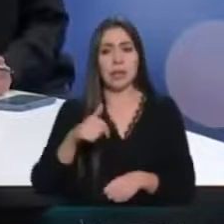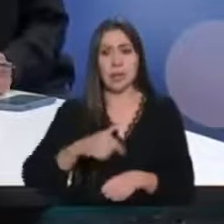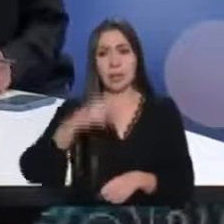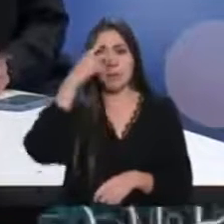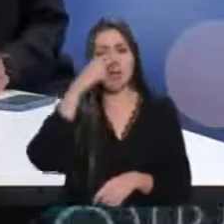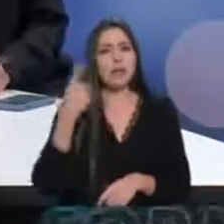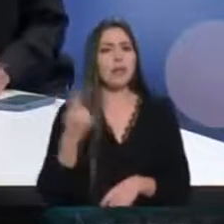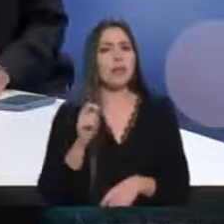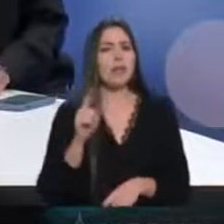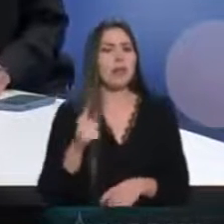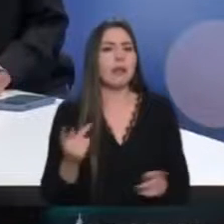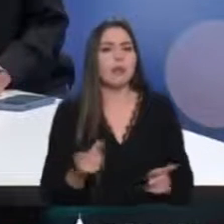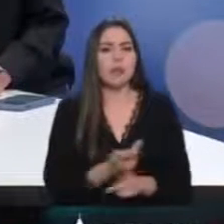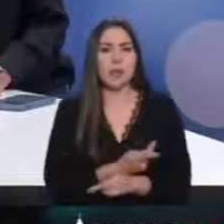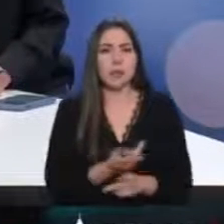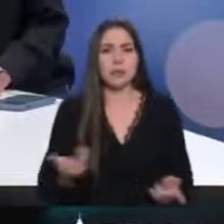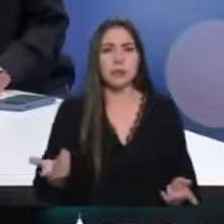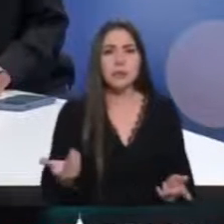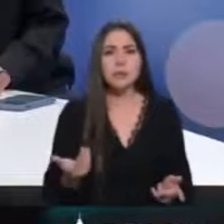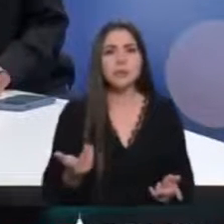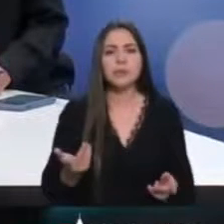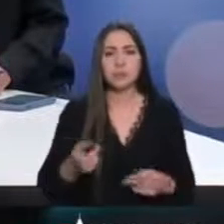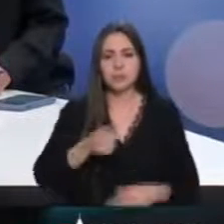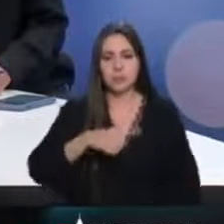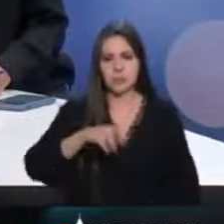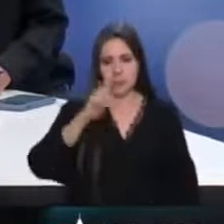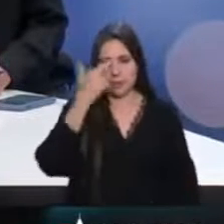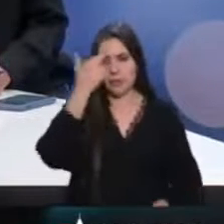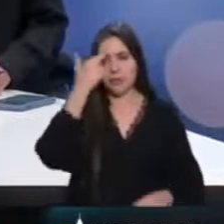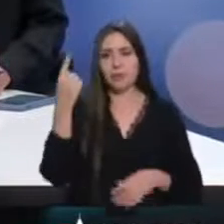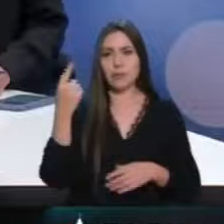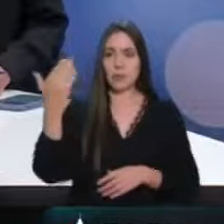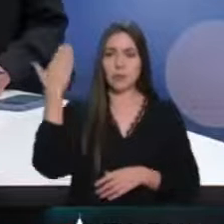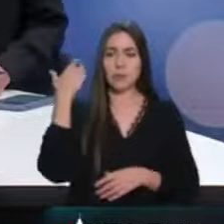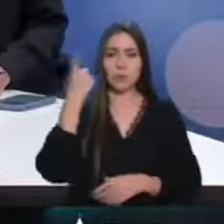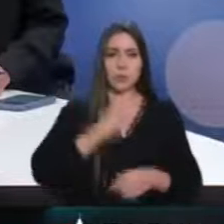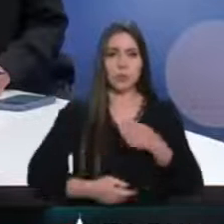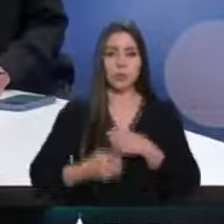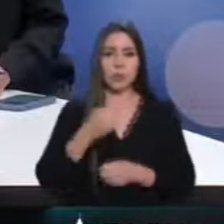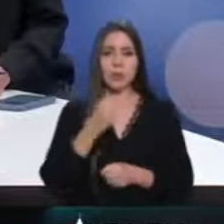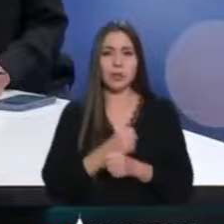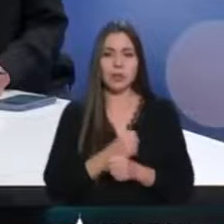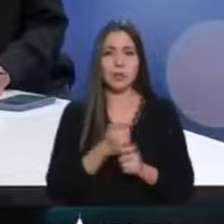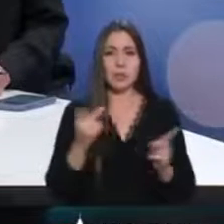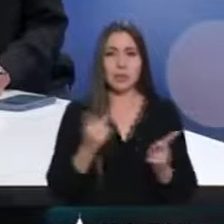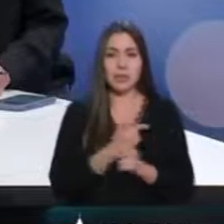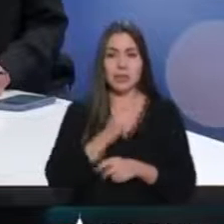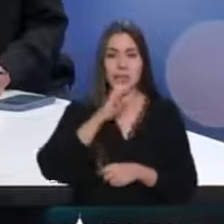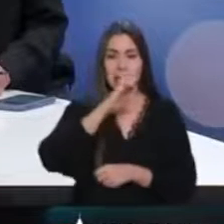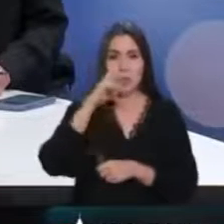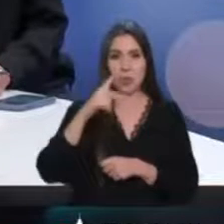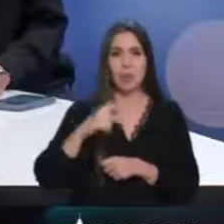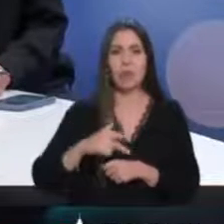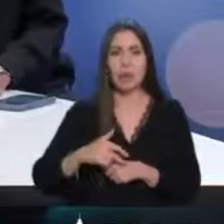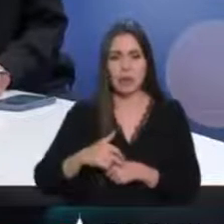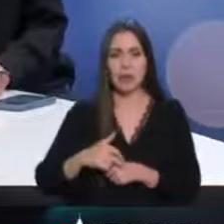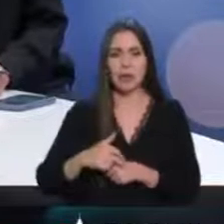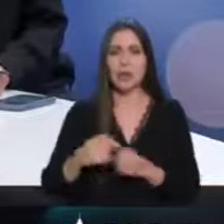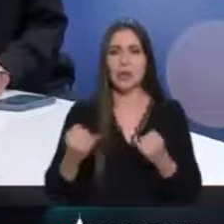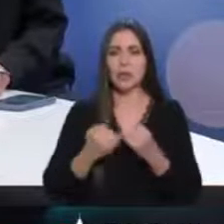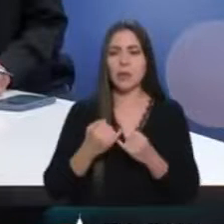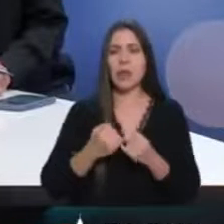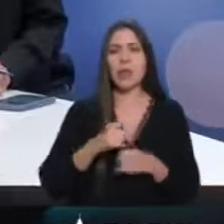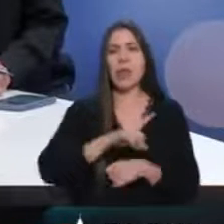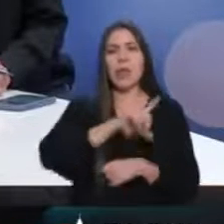aquí en México? Recordando, por supuesto, pues que el año pasado lo que sucedía en Europa, de alguna manera u otra, se replicaba en